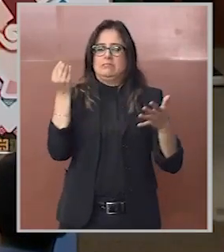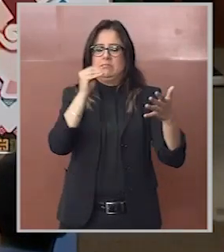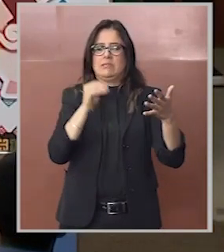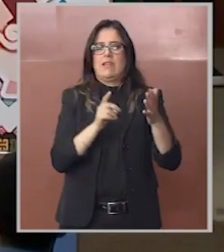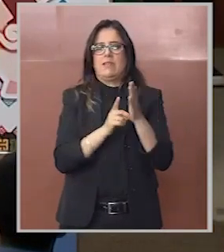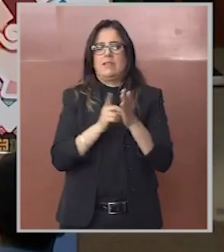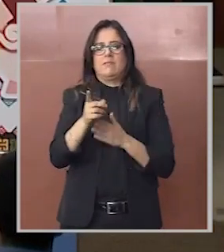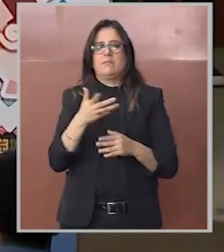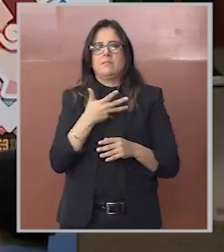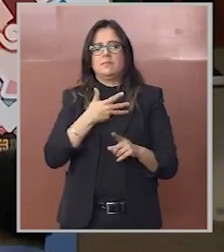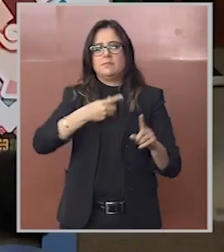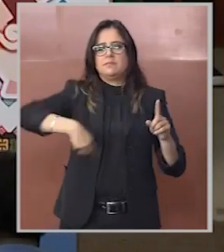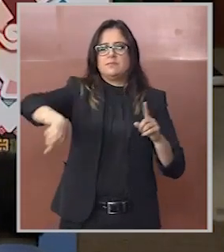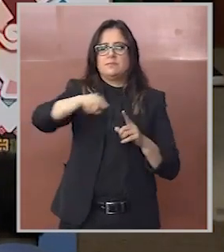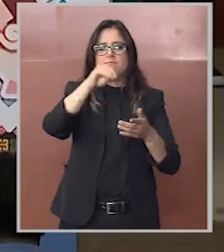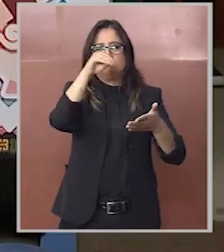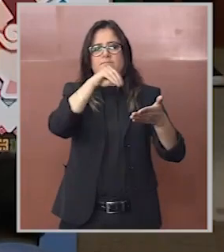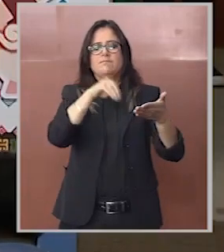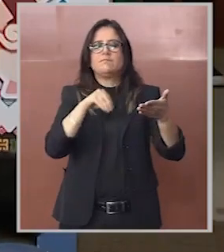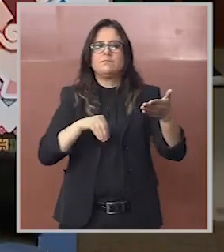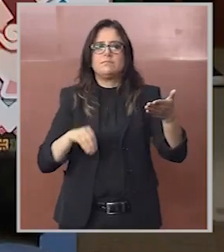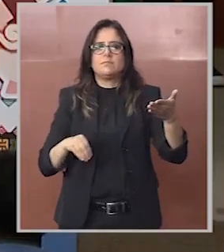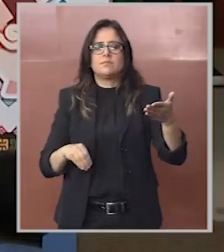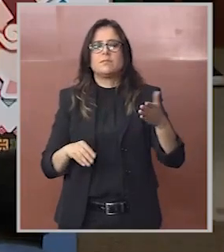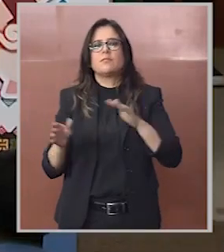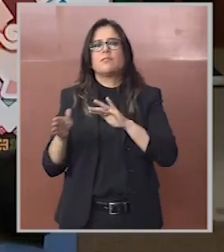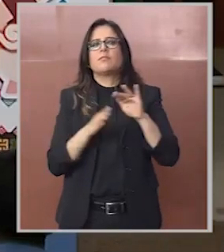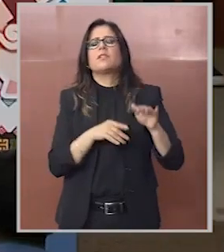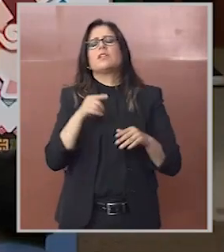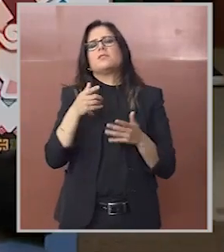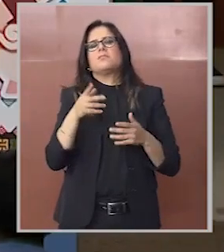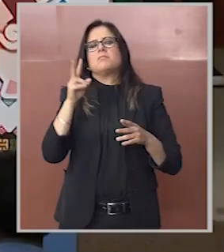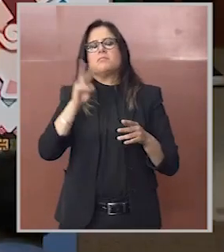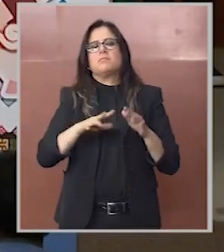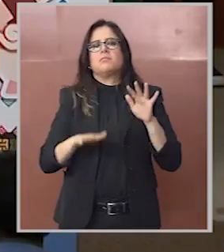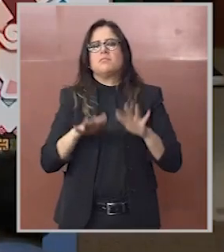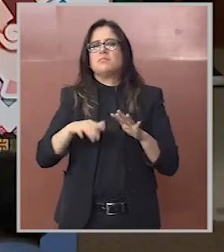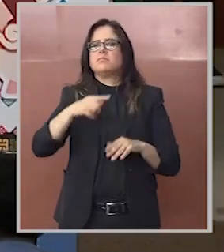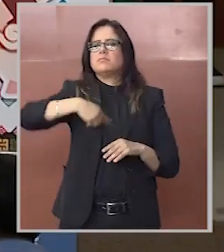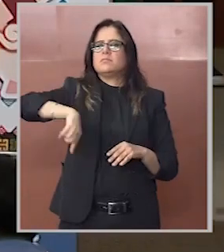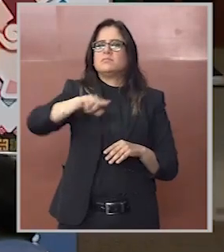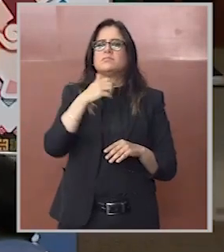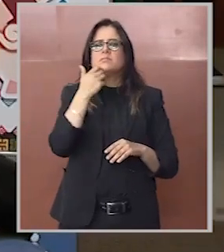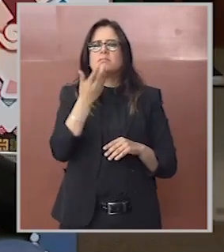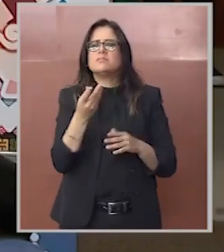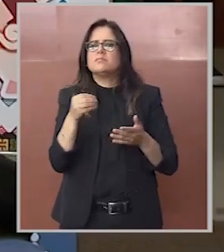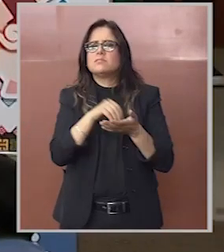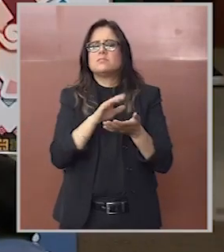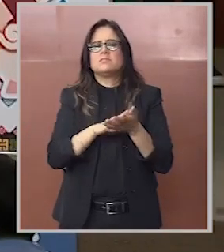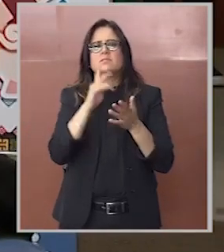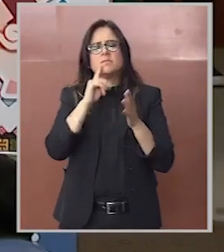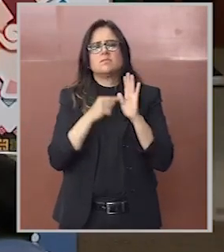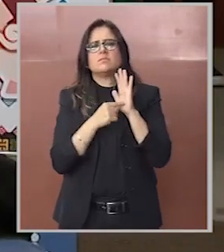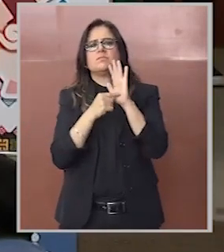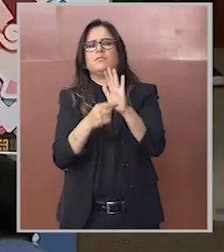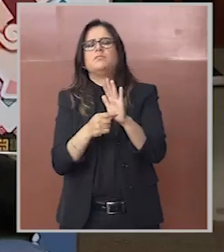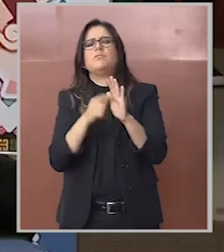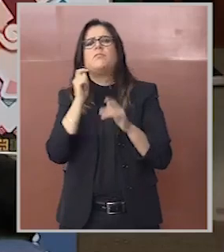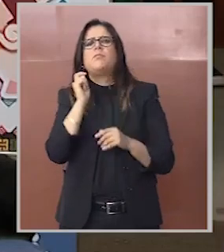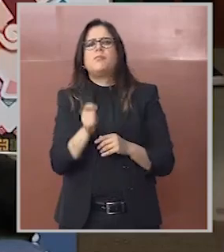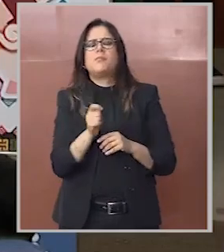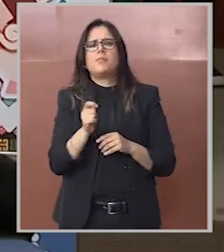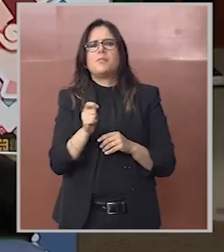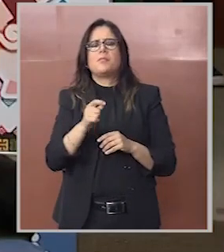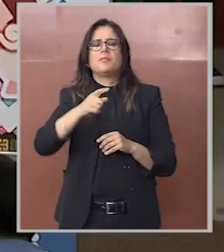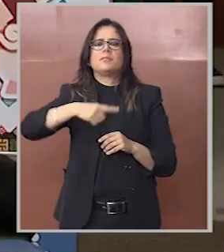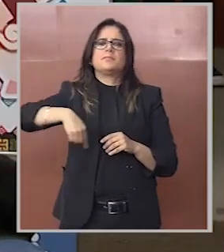tiene y bueno este una de las cosas que también me gustaría pues destacar Es que este pues este estas